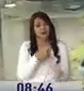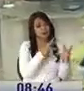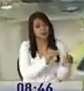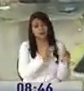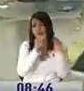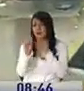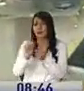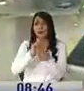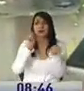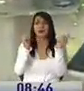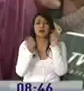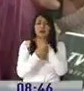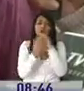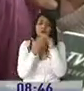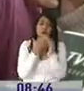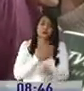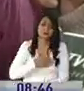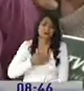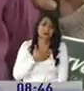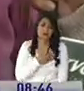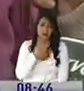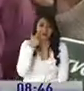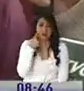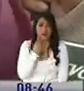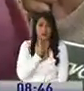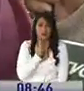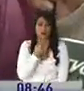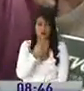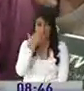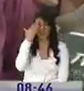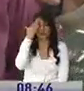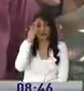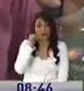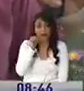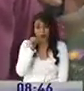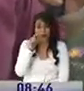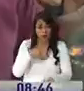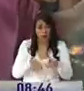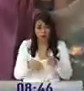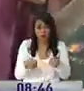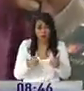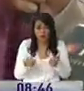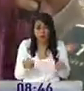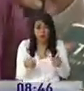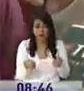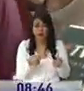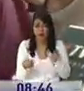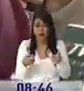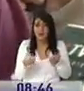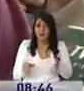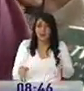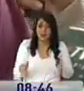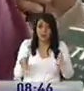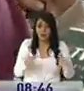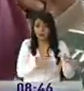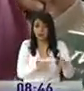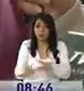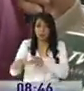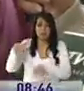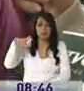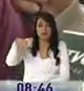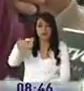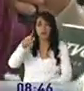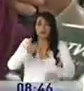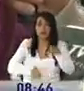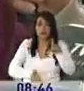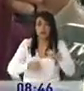reubiquen por favor usted sabe el agua es agua y no no se puede contrar ya se fue el camino ya no hay por donde caminar eso es